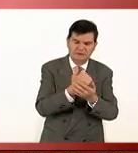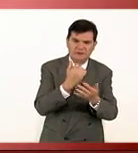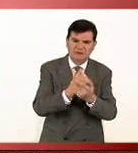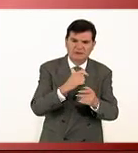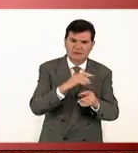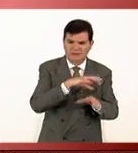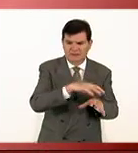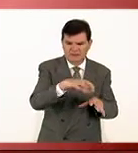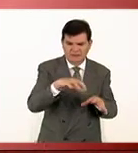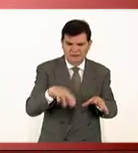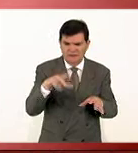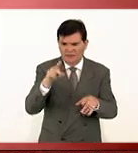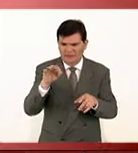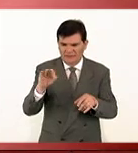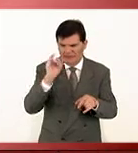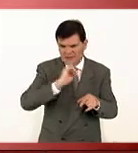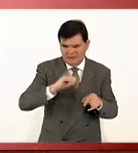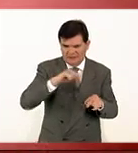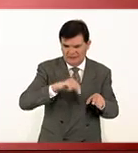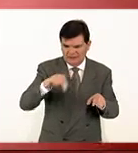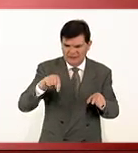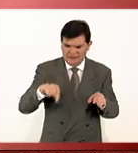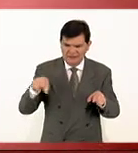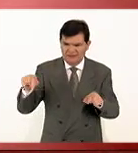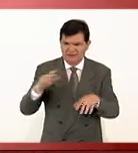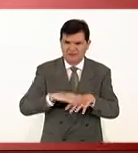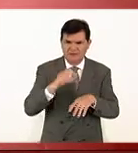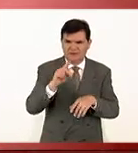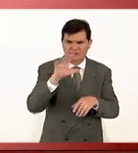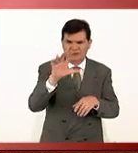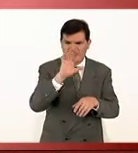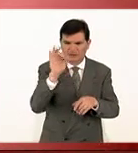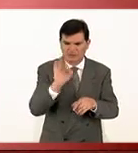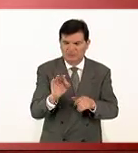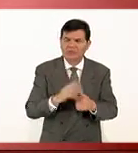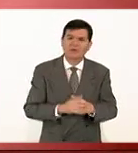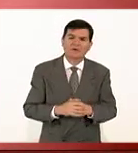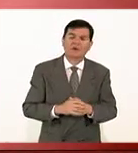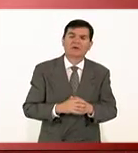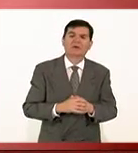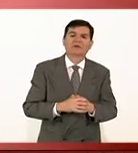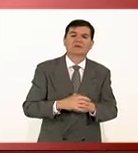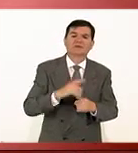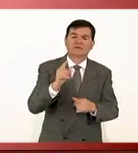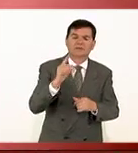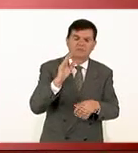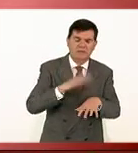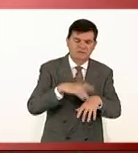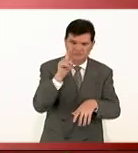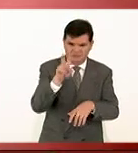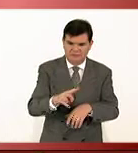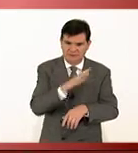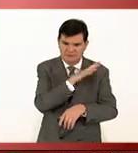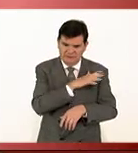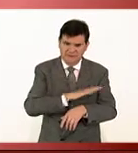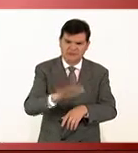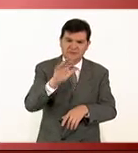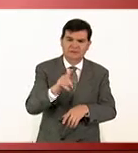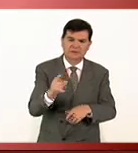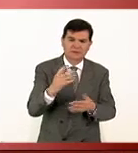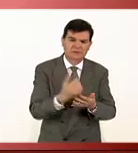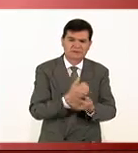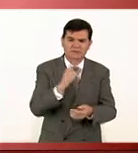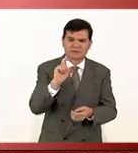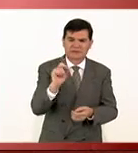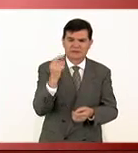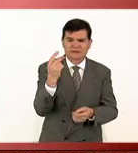de distritos y de jefaturas delegacionales, pero ya no con 35 puntos. Lo increíble de esta historia es que los va a ganar